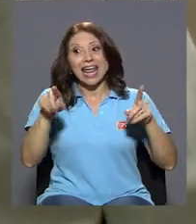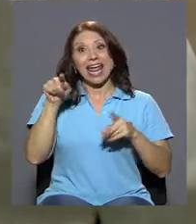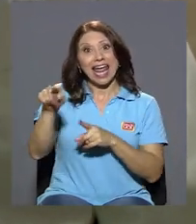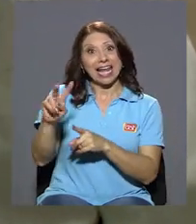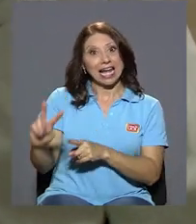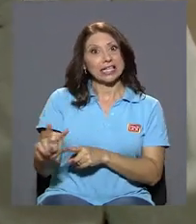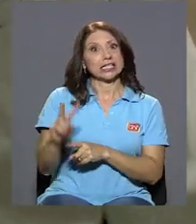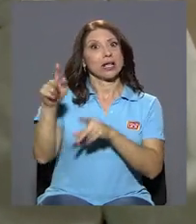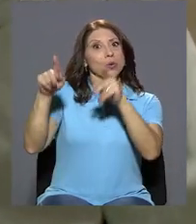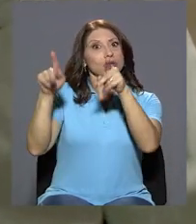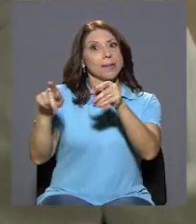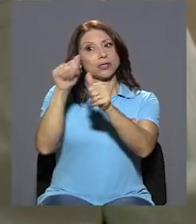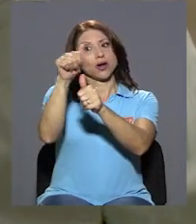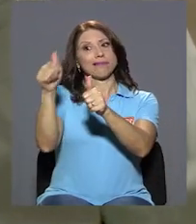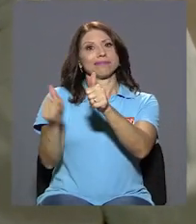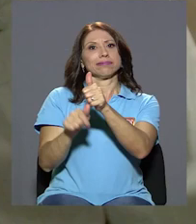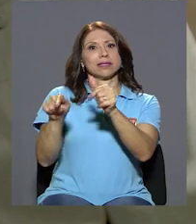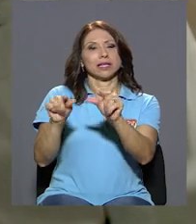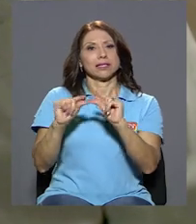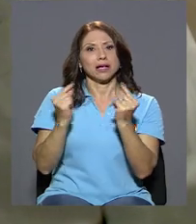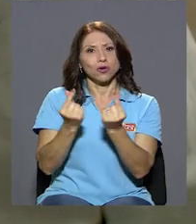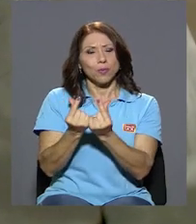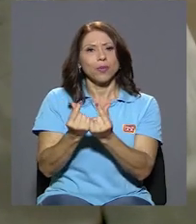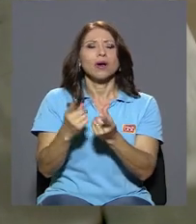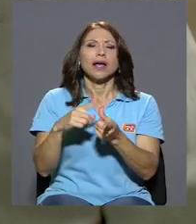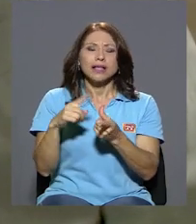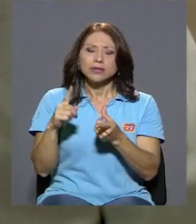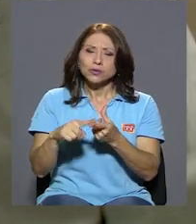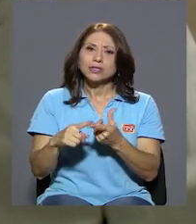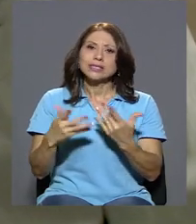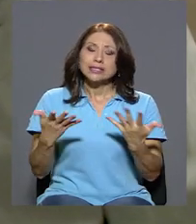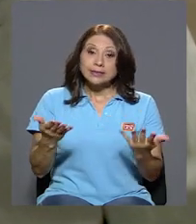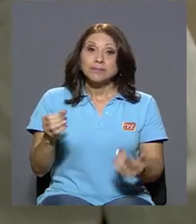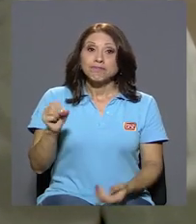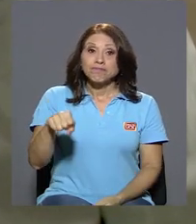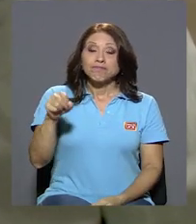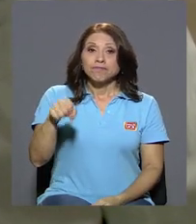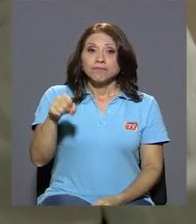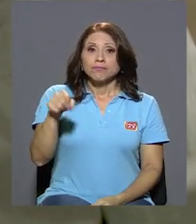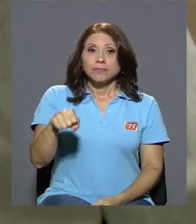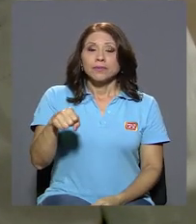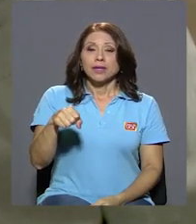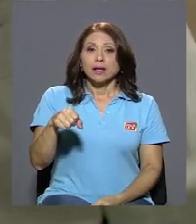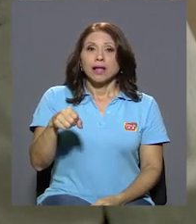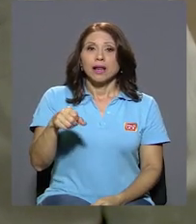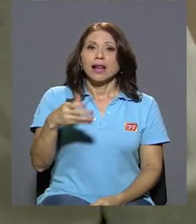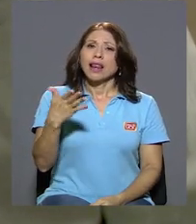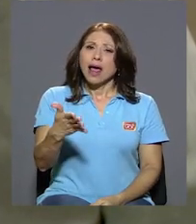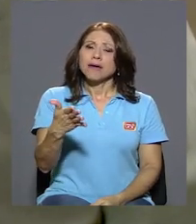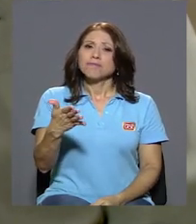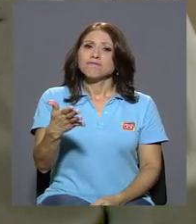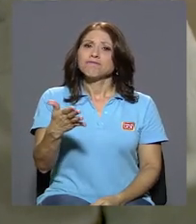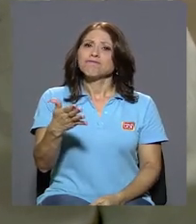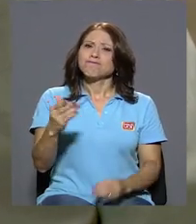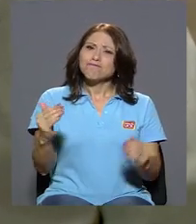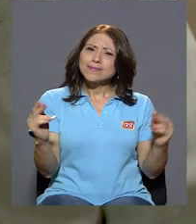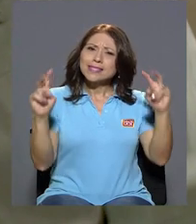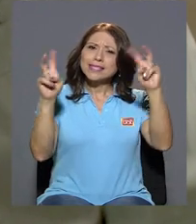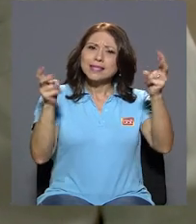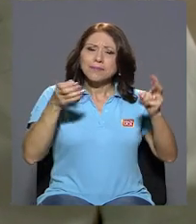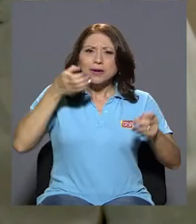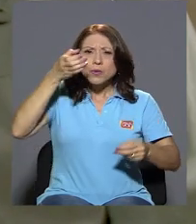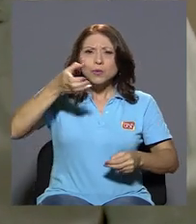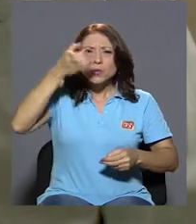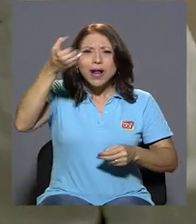segundo de abordo en ese grupo y ese entonces efectivamente a la cuestión